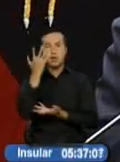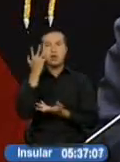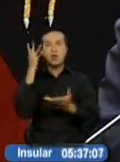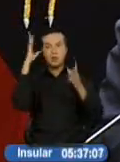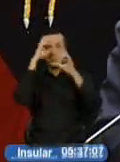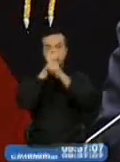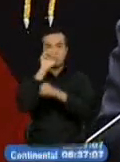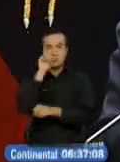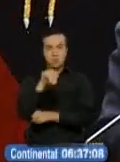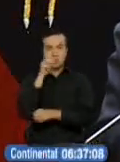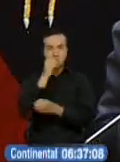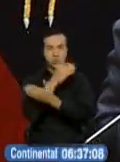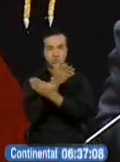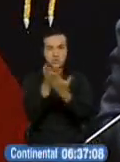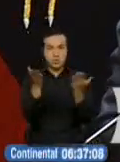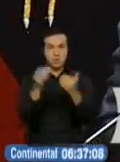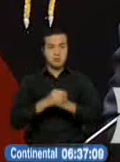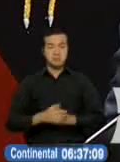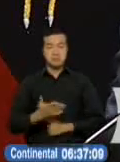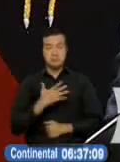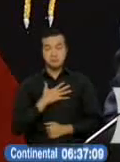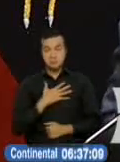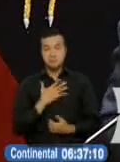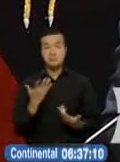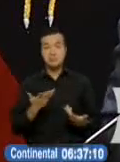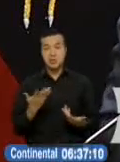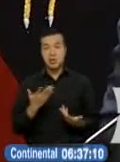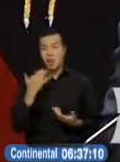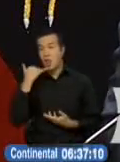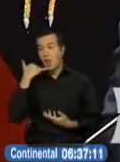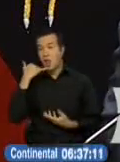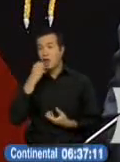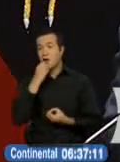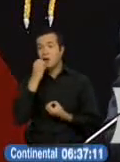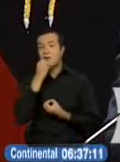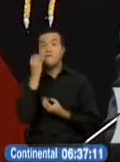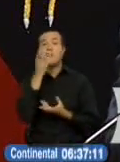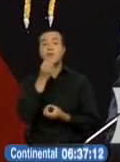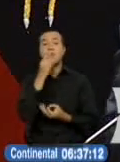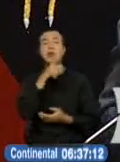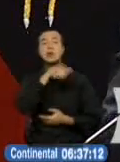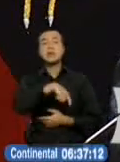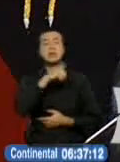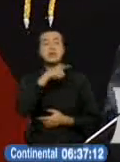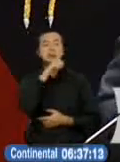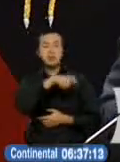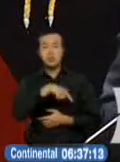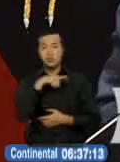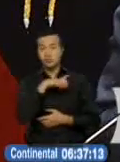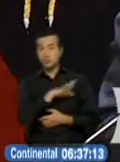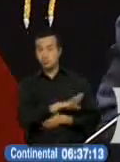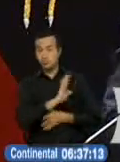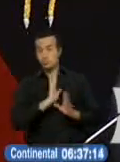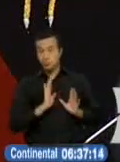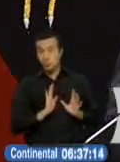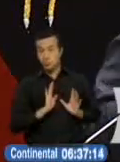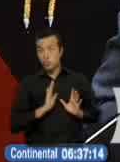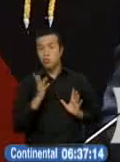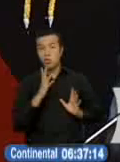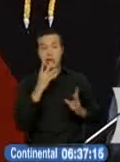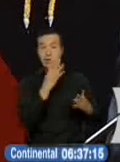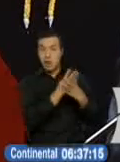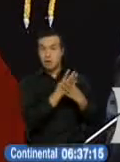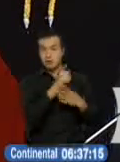este martes. No dejan de ser para mí las delaciones de un prontuariado que está